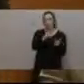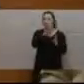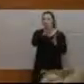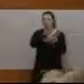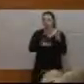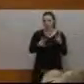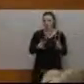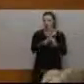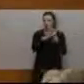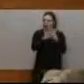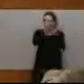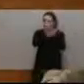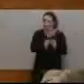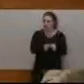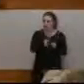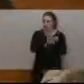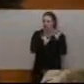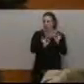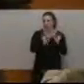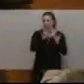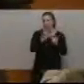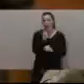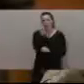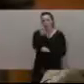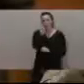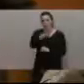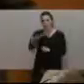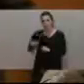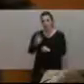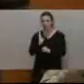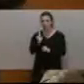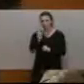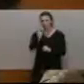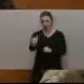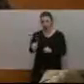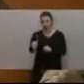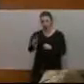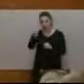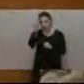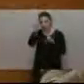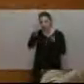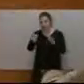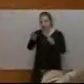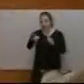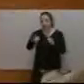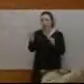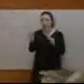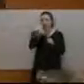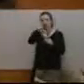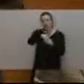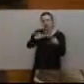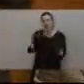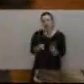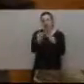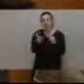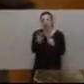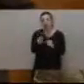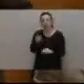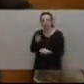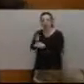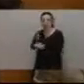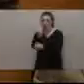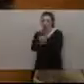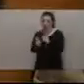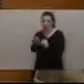social específico de apoyo a los afectados, que incluya, entre otras posibles actuaciones, la concesión de una prestación económica